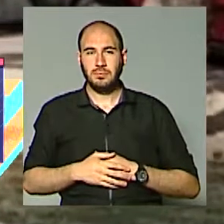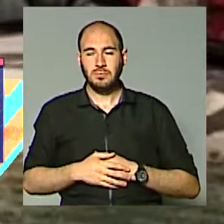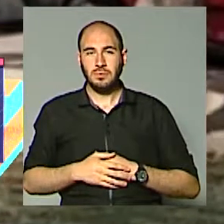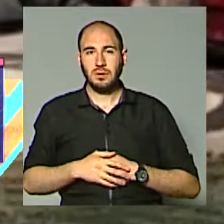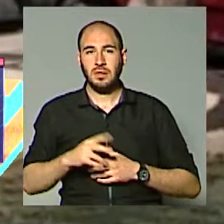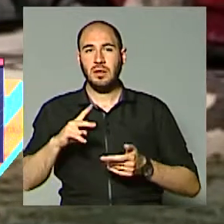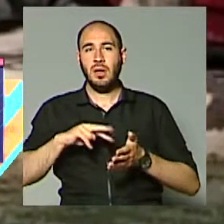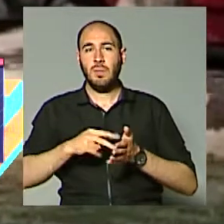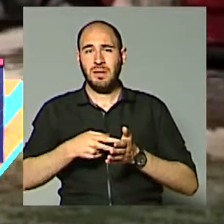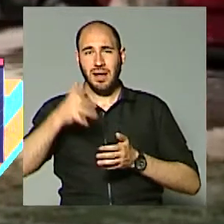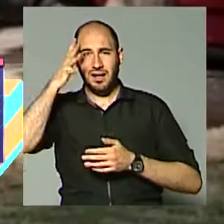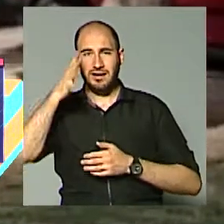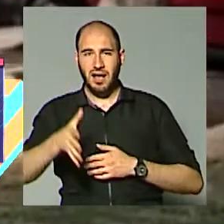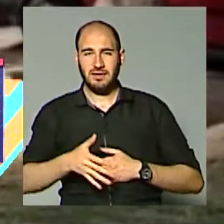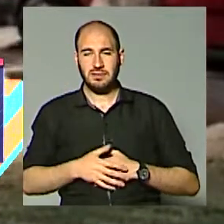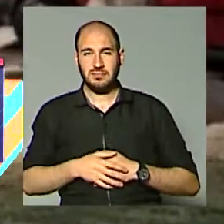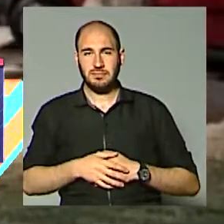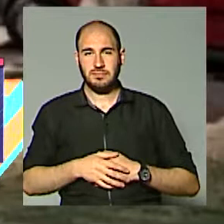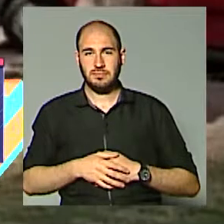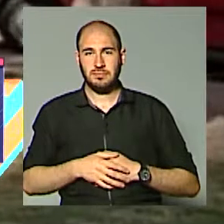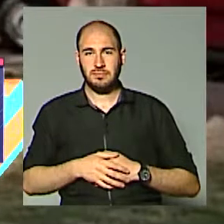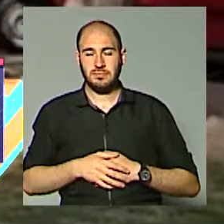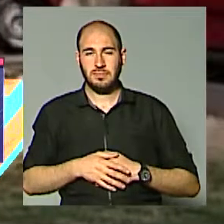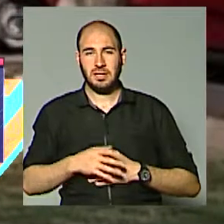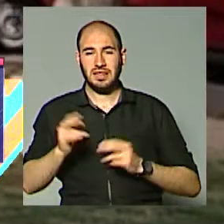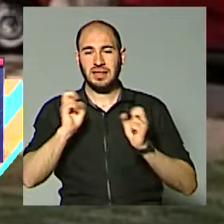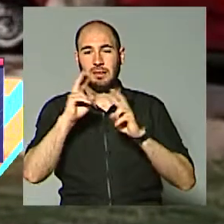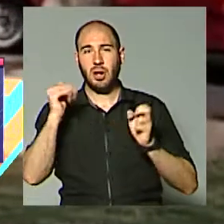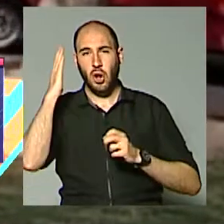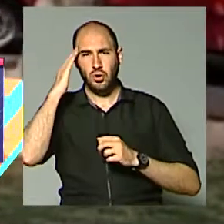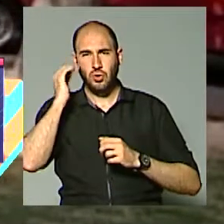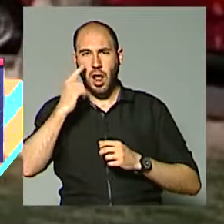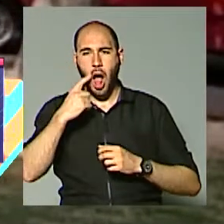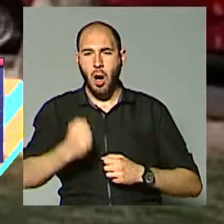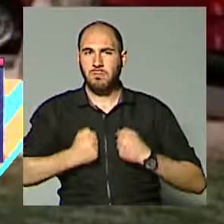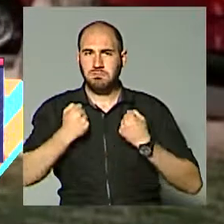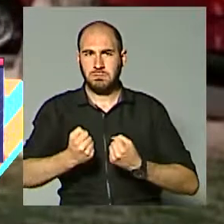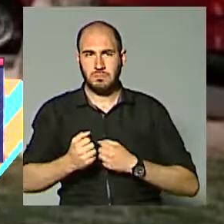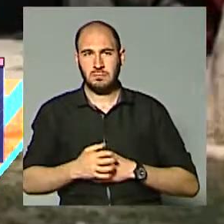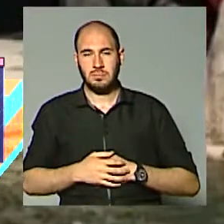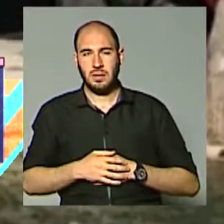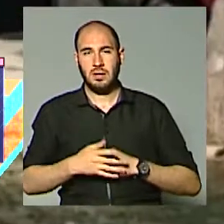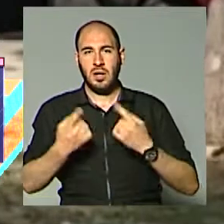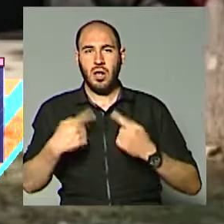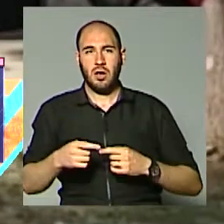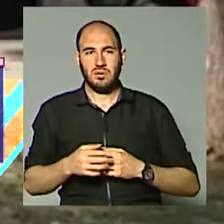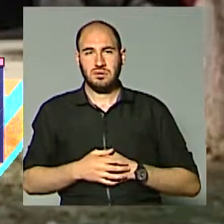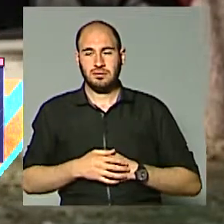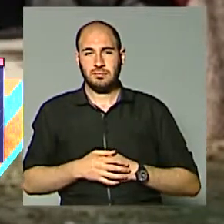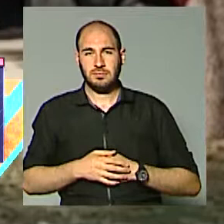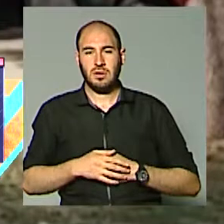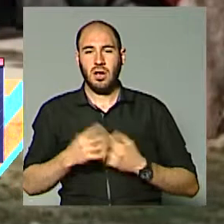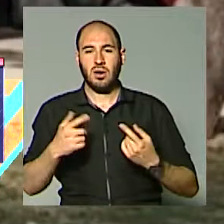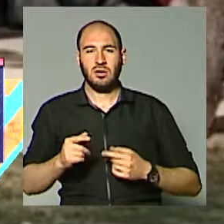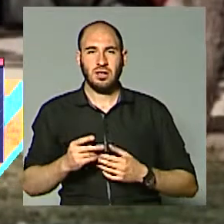una problemática grave. La cuestión cultural y el machismo no es algo para tomarlo de